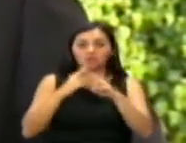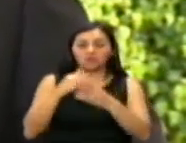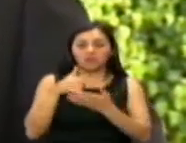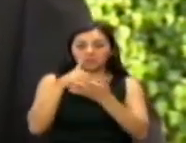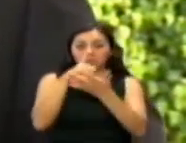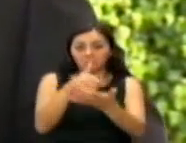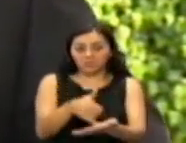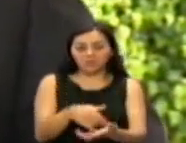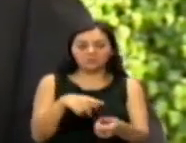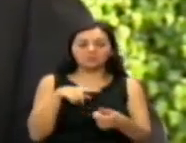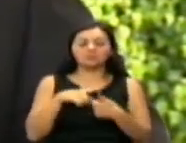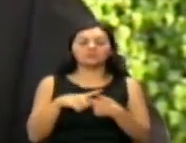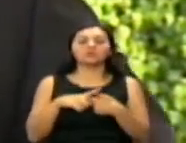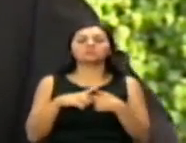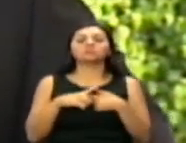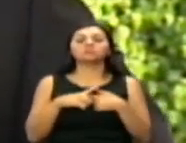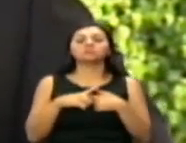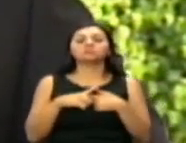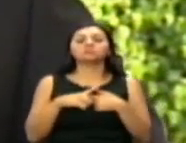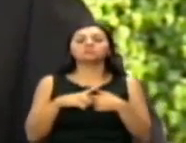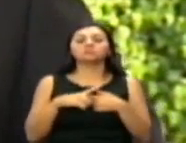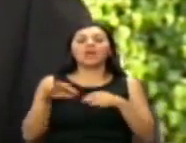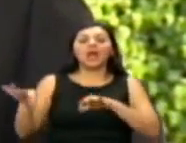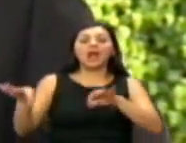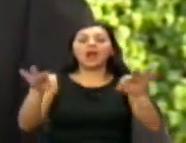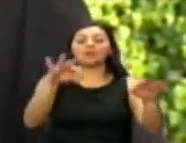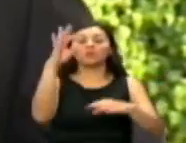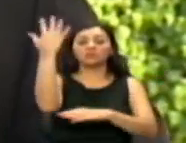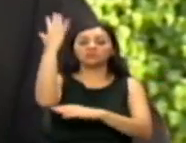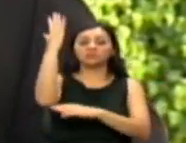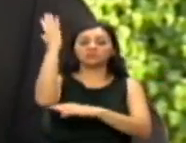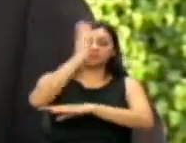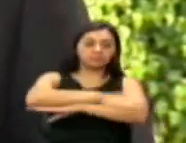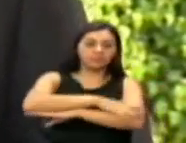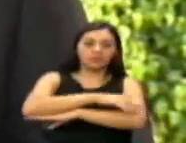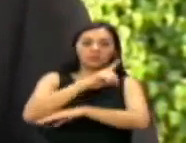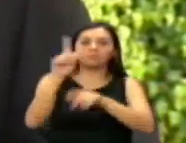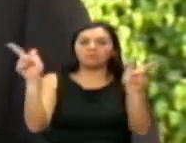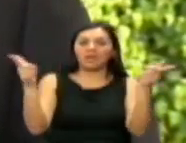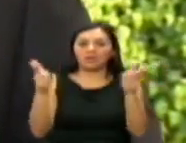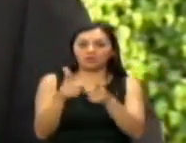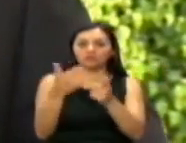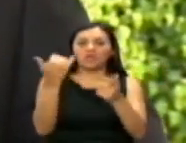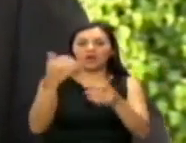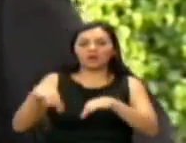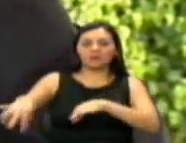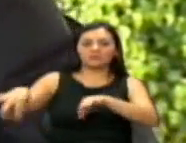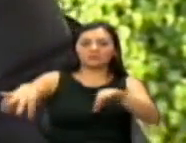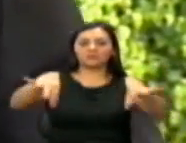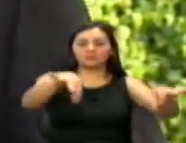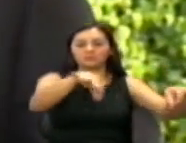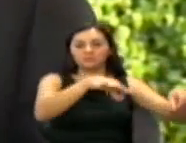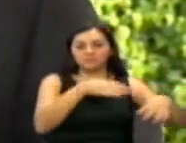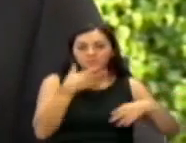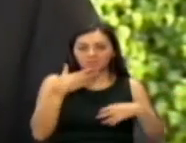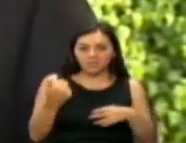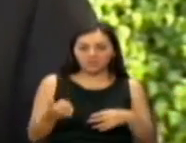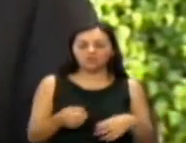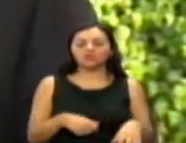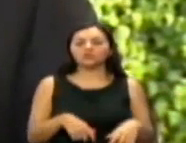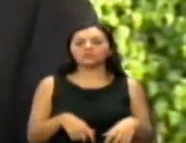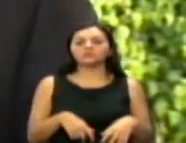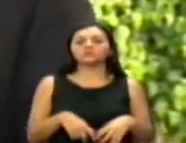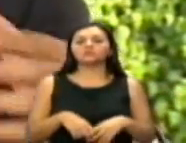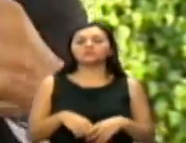hemos revertido la tasa de deforestación, ahora hay tasa de reforestación. Antes teníamos tasa de deforestación negativa, es decir, deforestación. En